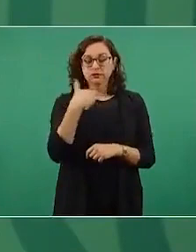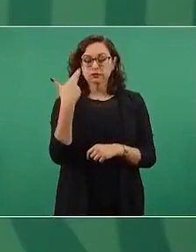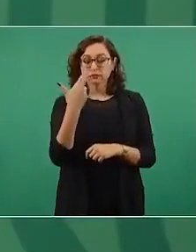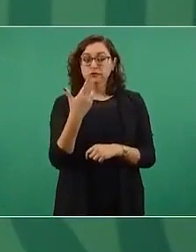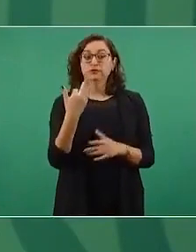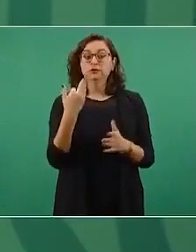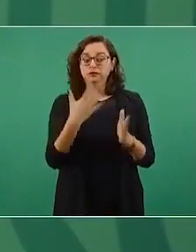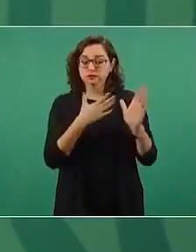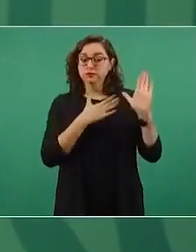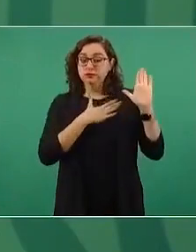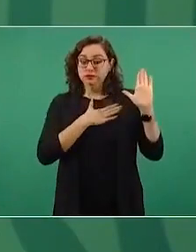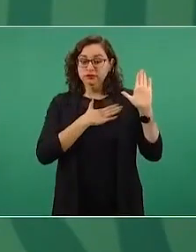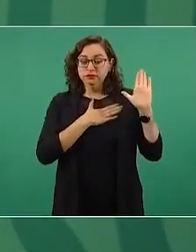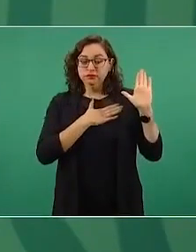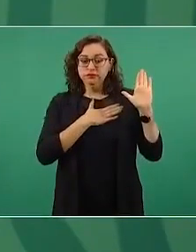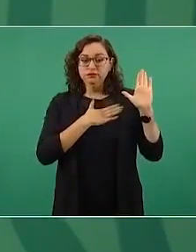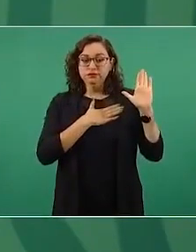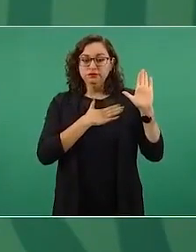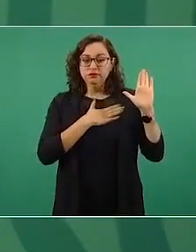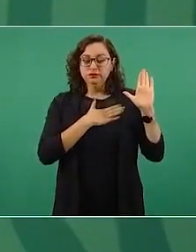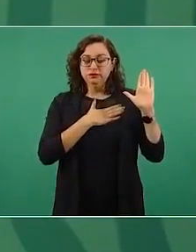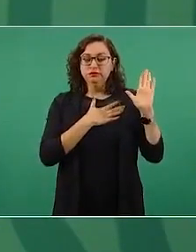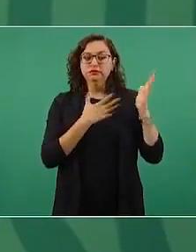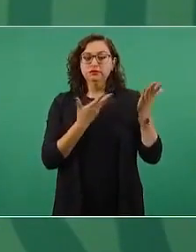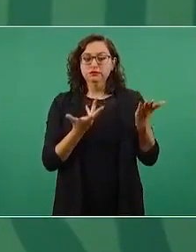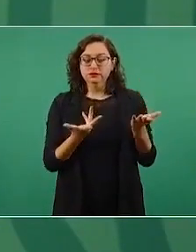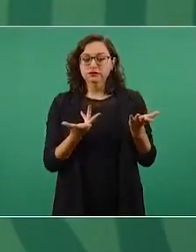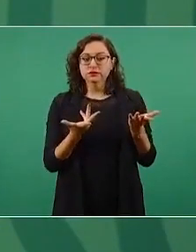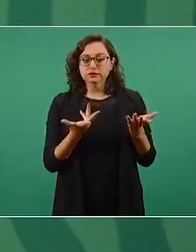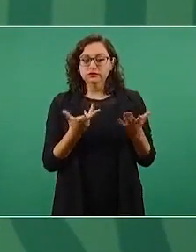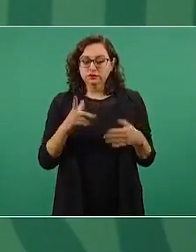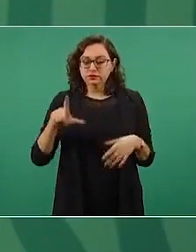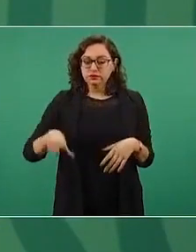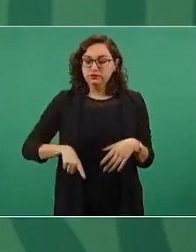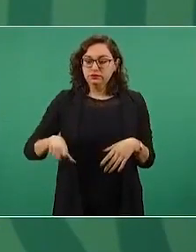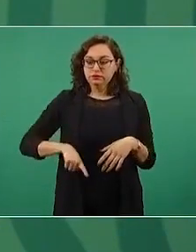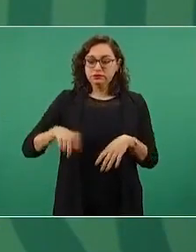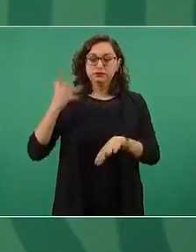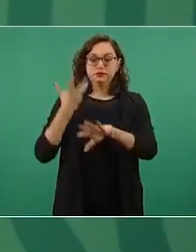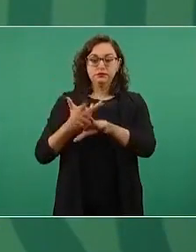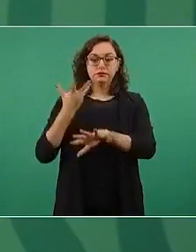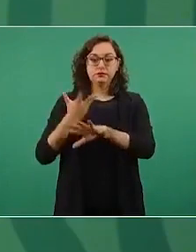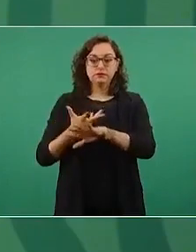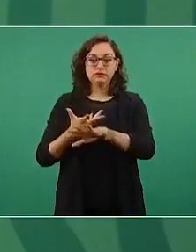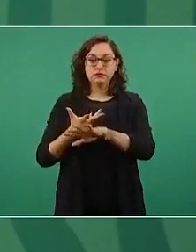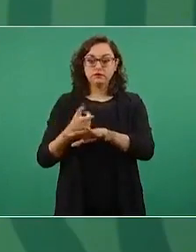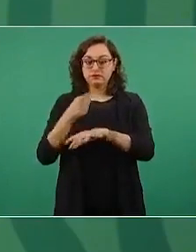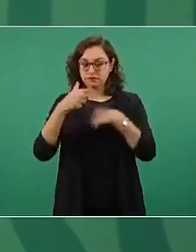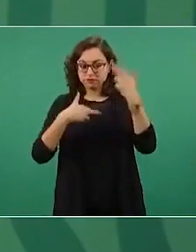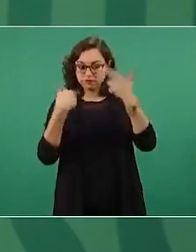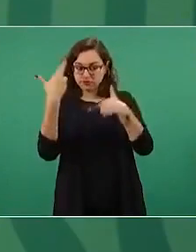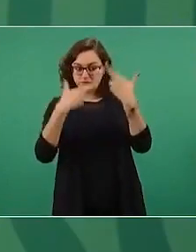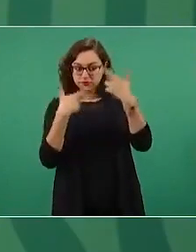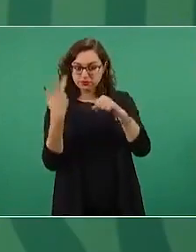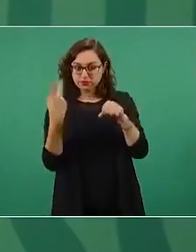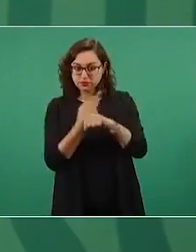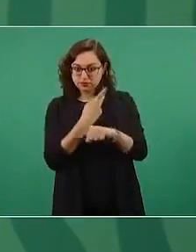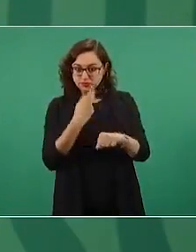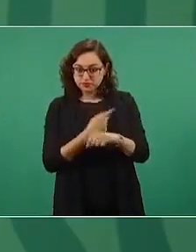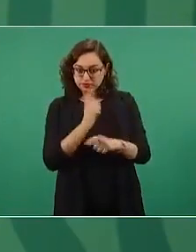del gobierno de Estados Unidos de hacer una revisión.